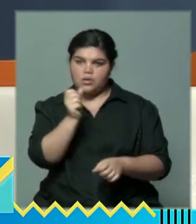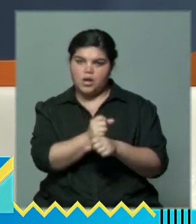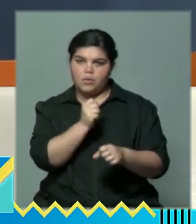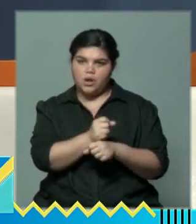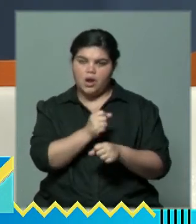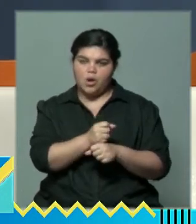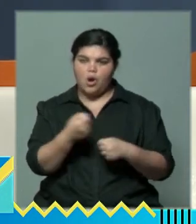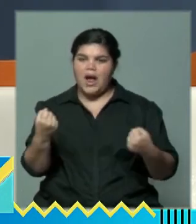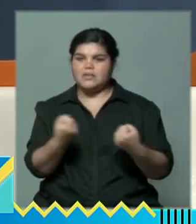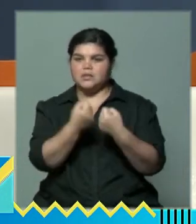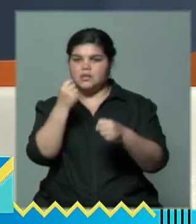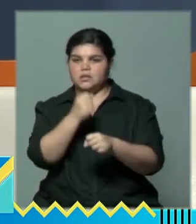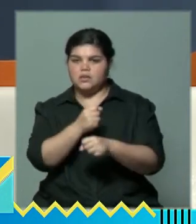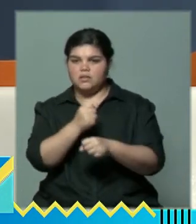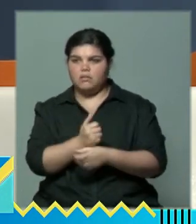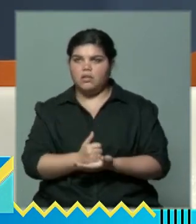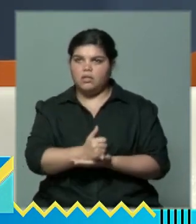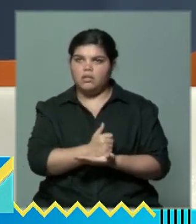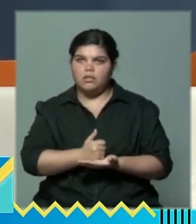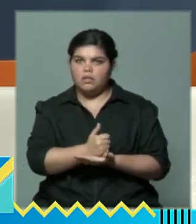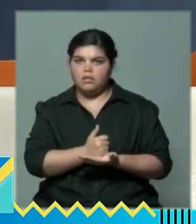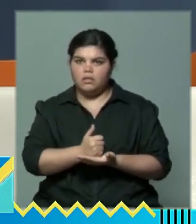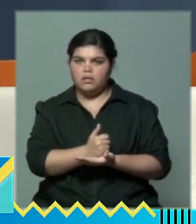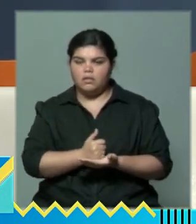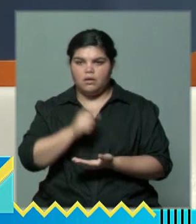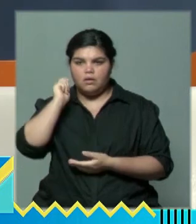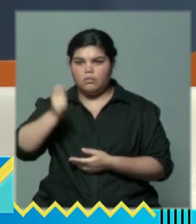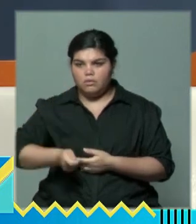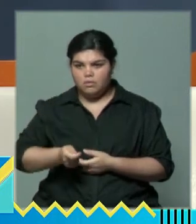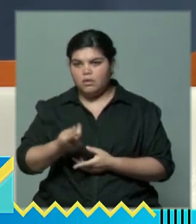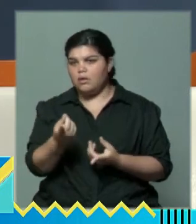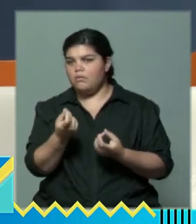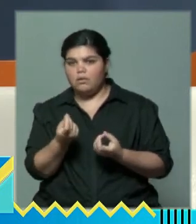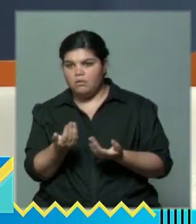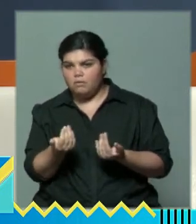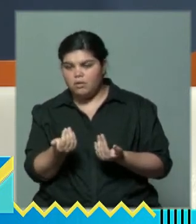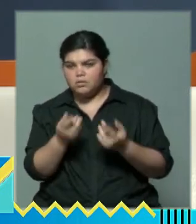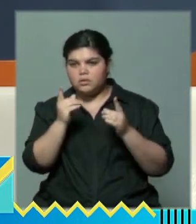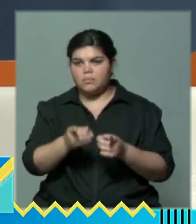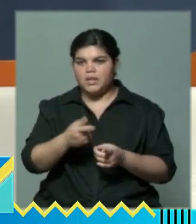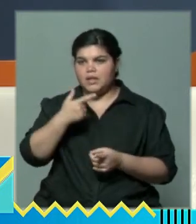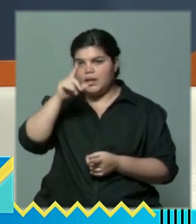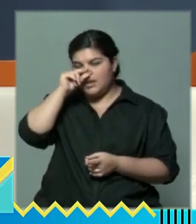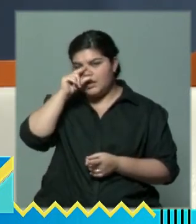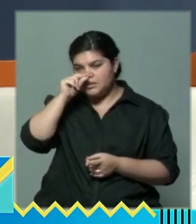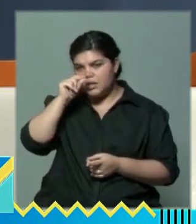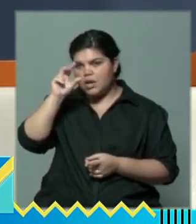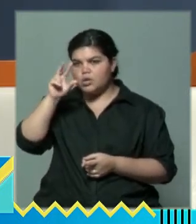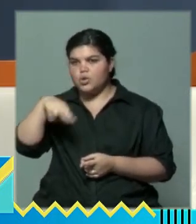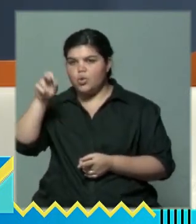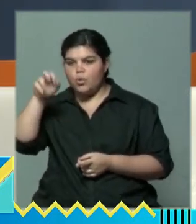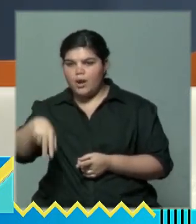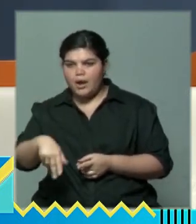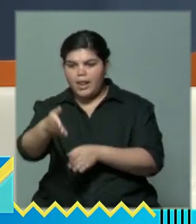de trabajo que están esperando su resolución en la Corte, ni es justo para los vecinos de La Cera y de Luján que no esté resuelto el conflicto de límite. Digamos,